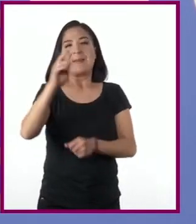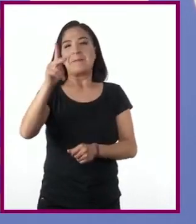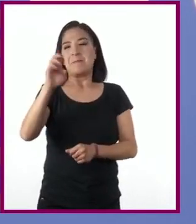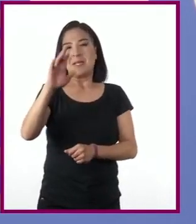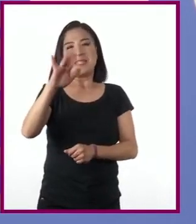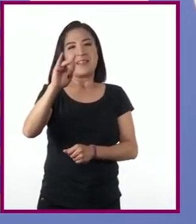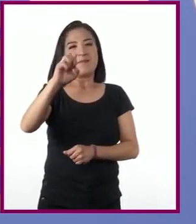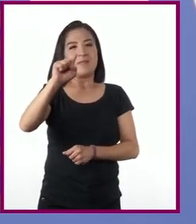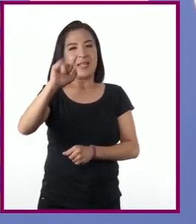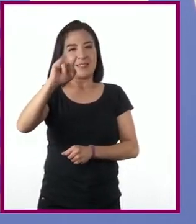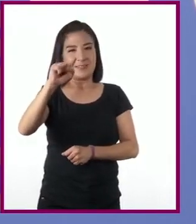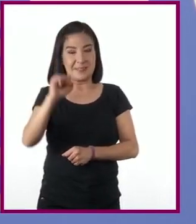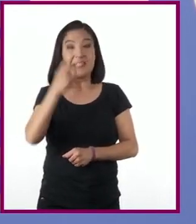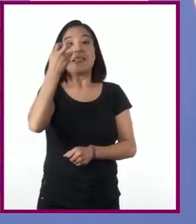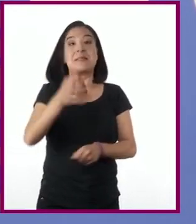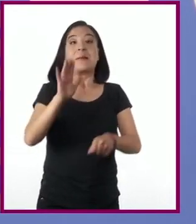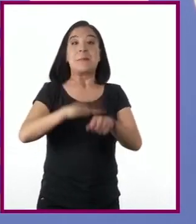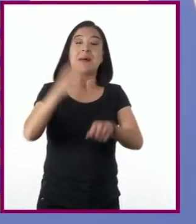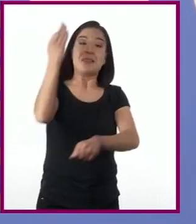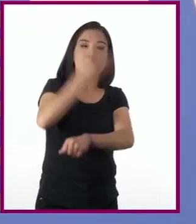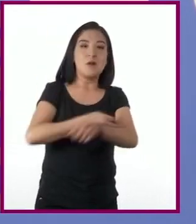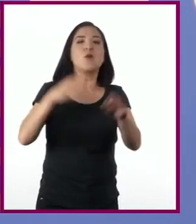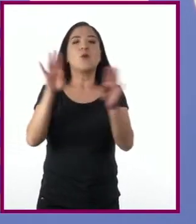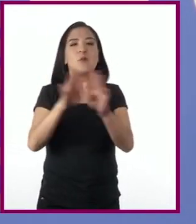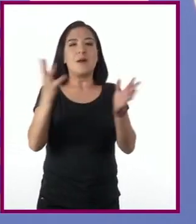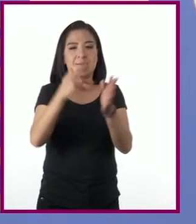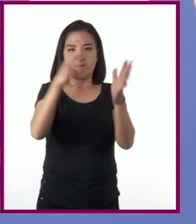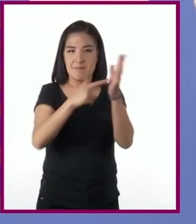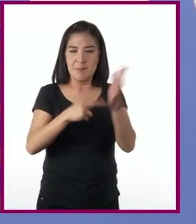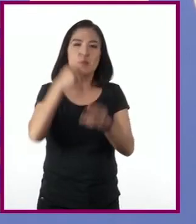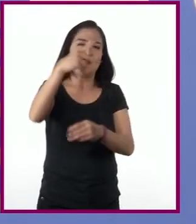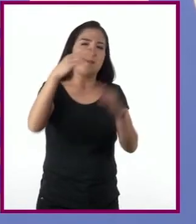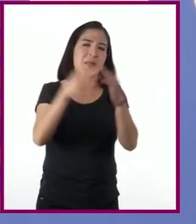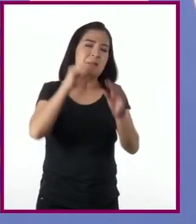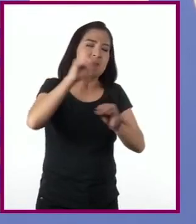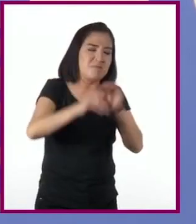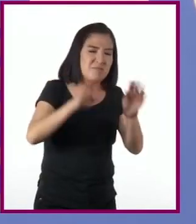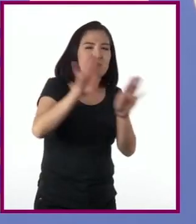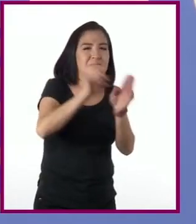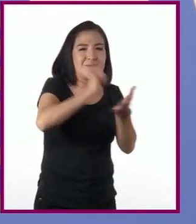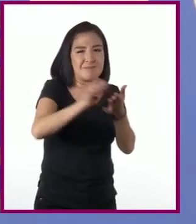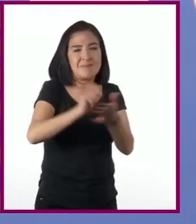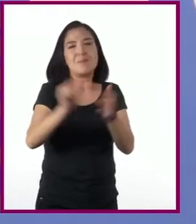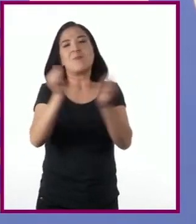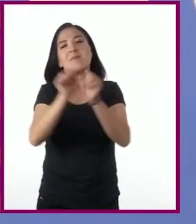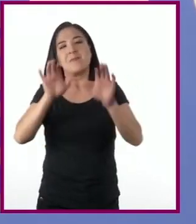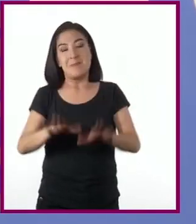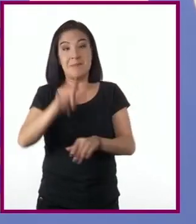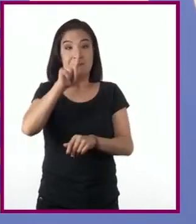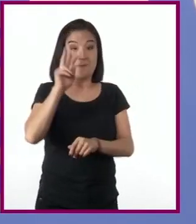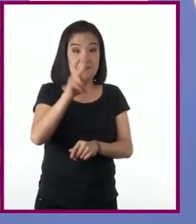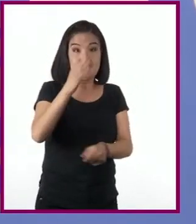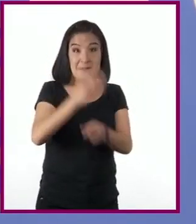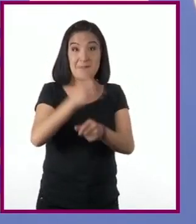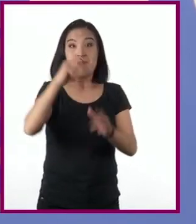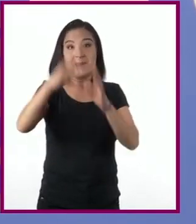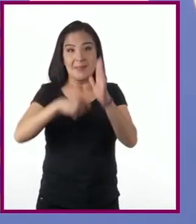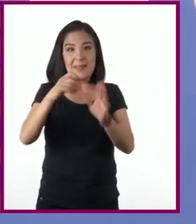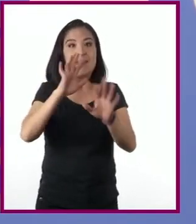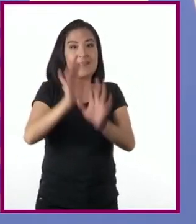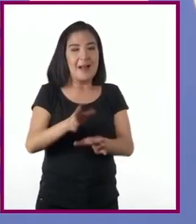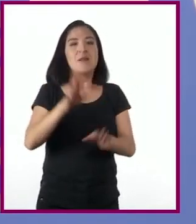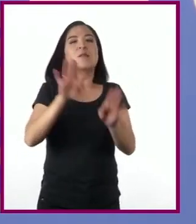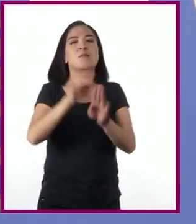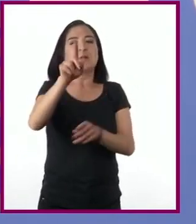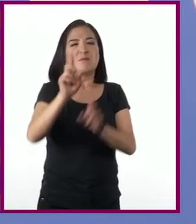Más tarde podrán completar su reglamento de casa con calma. Después de ver este contenido y de aclarar todas las dudas que